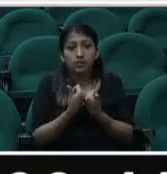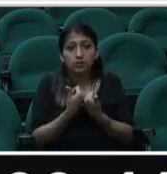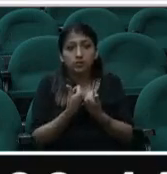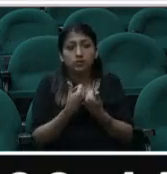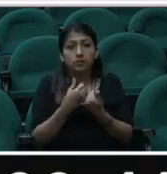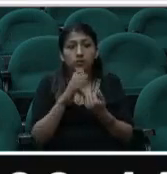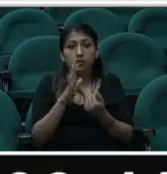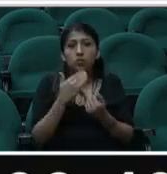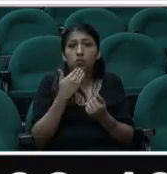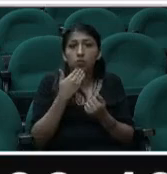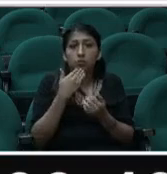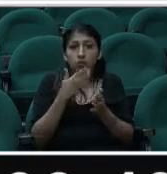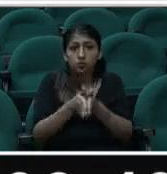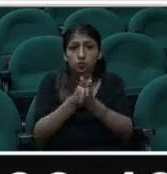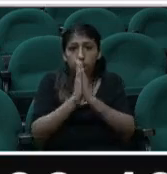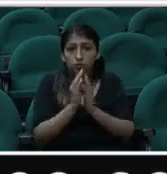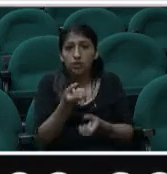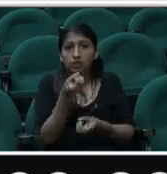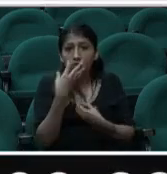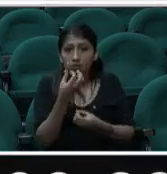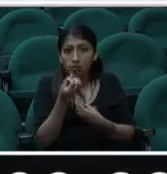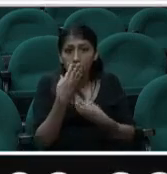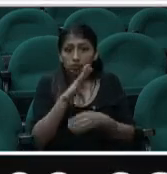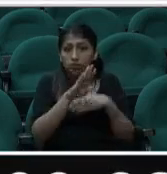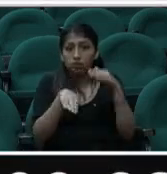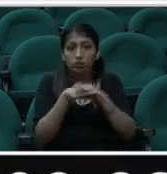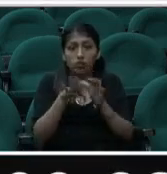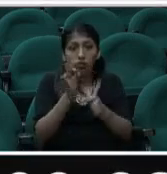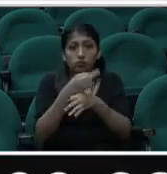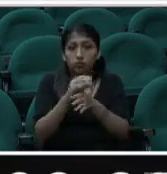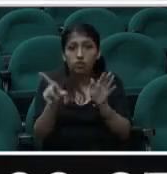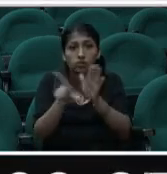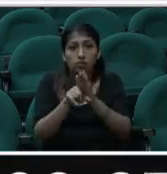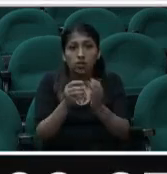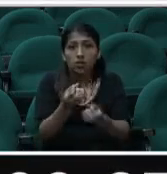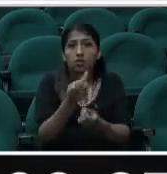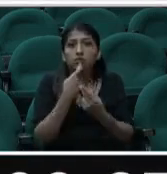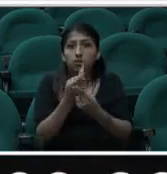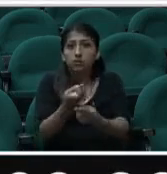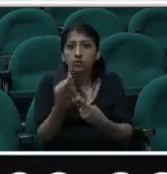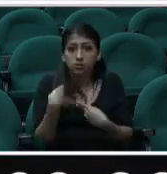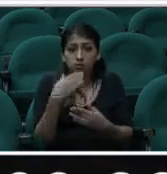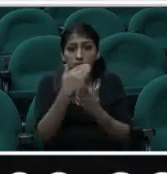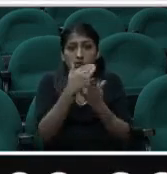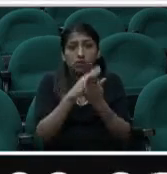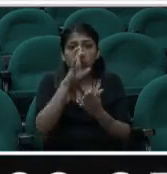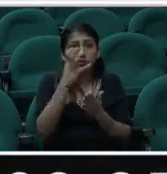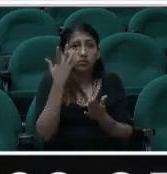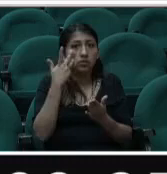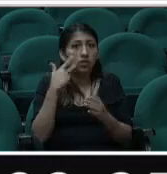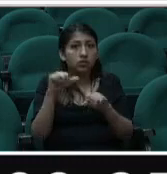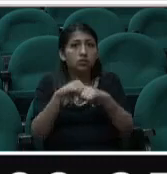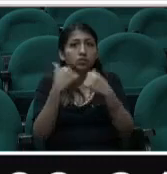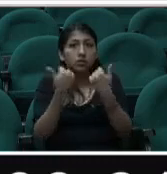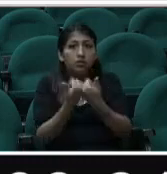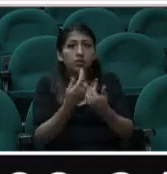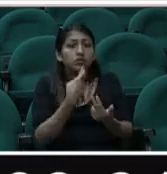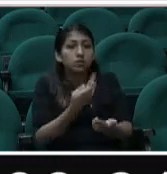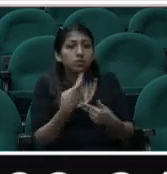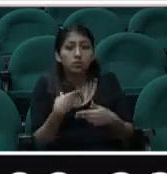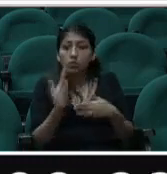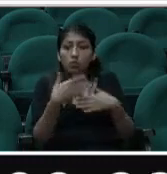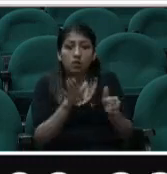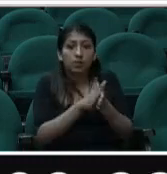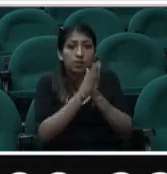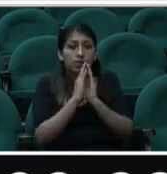pues instrumentos como la solicitud de información todo funcionario público tiene la obligación de responder en un término de quince días a los asambleístas cualquier